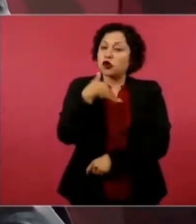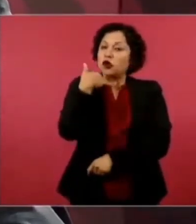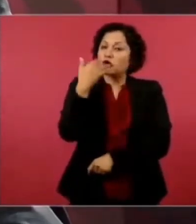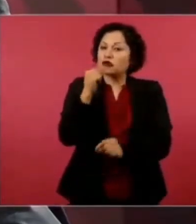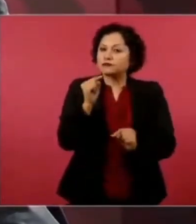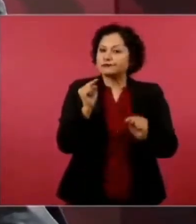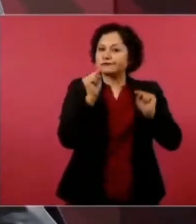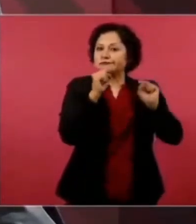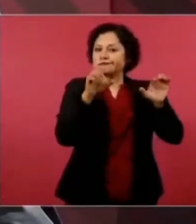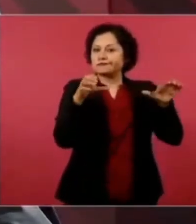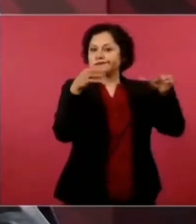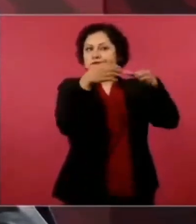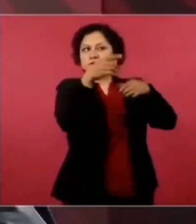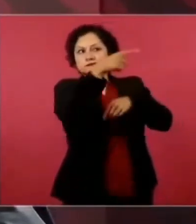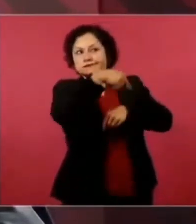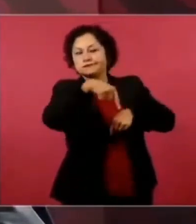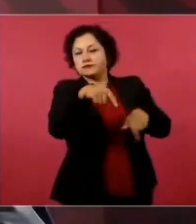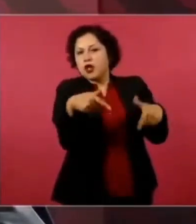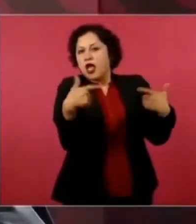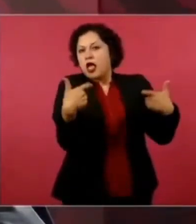El pueblo resistió mucho